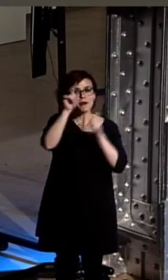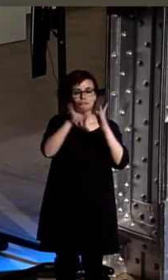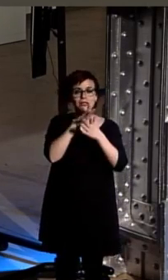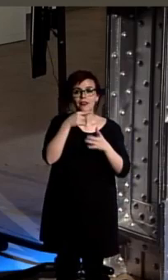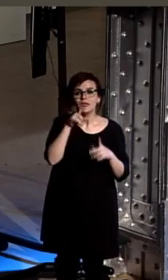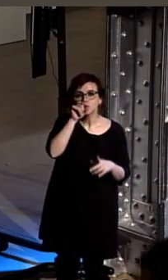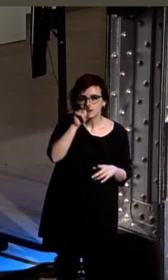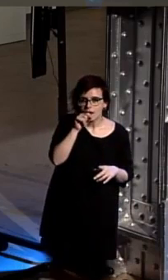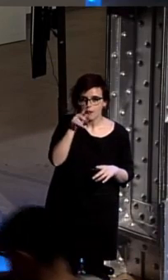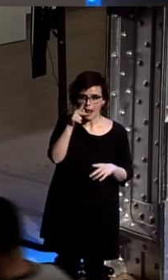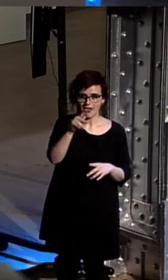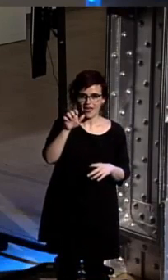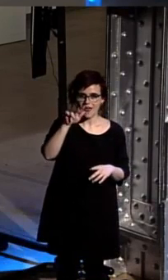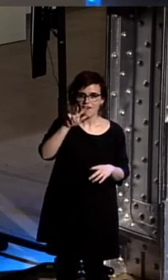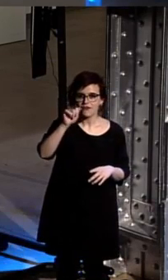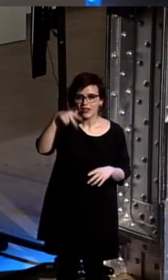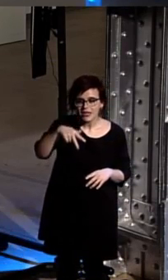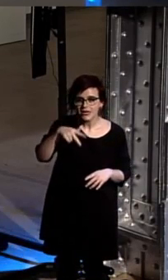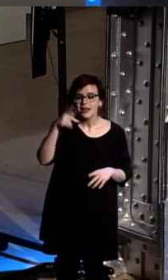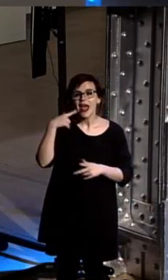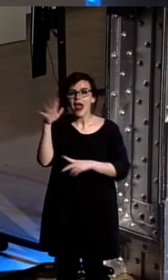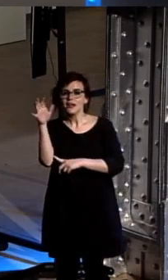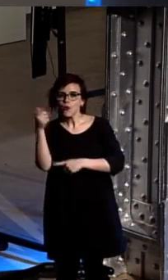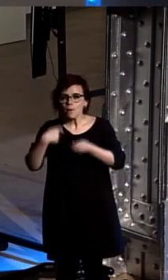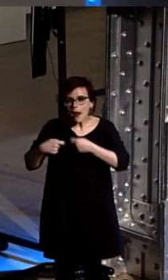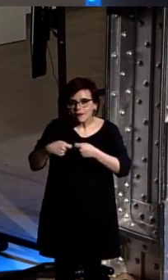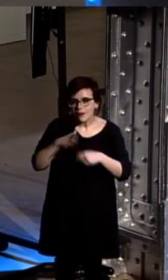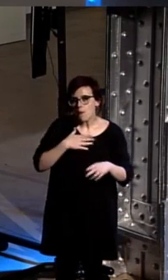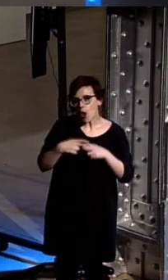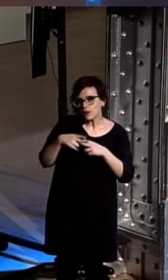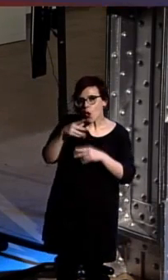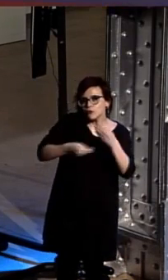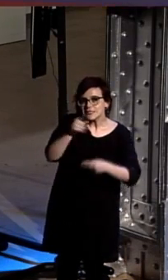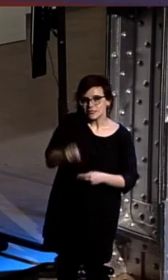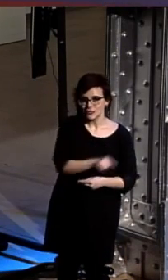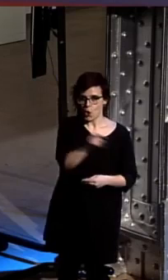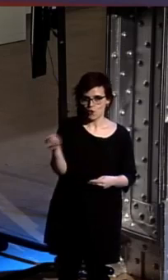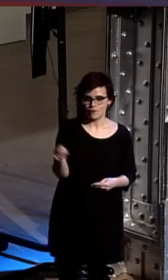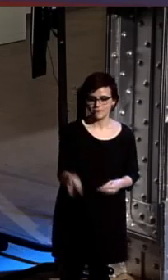Randall. ¿Sabes si en España utilizan el neuromarketing nuestros políticos?